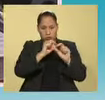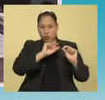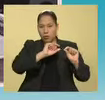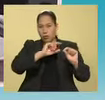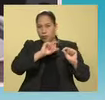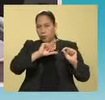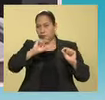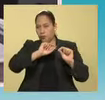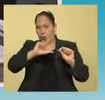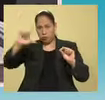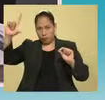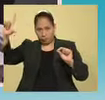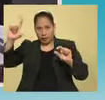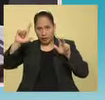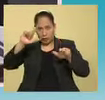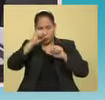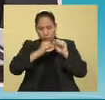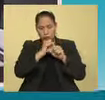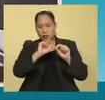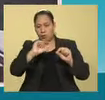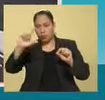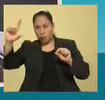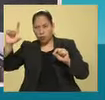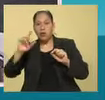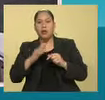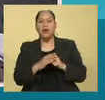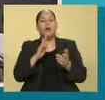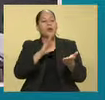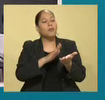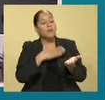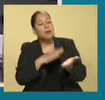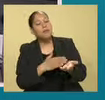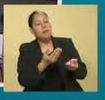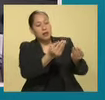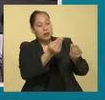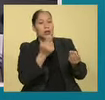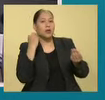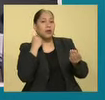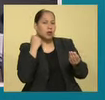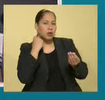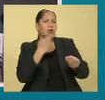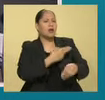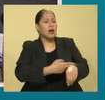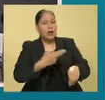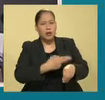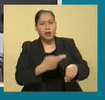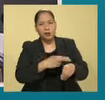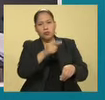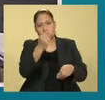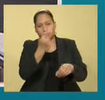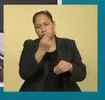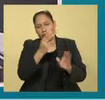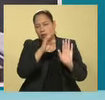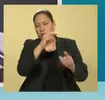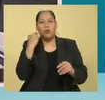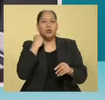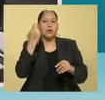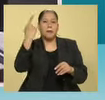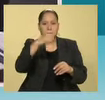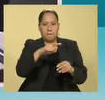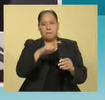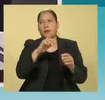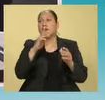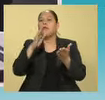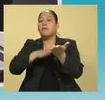algunos documentos que el notario nos va a pedir y que tiene que ver con cualquier trámite oficial que vayamos a hacer. Y algo muy